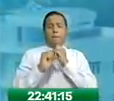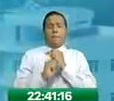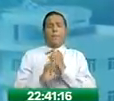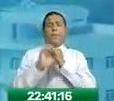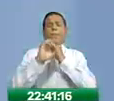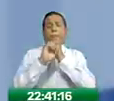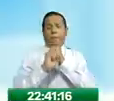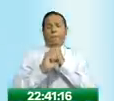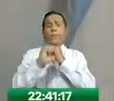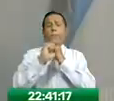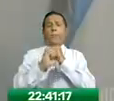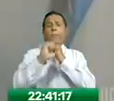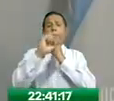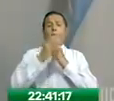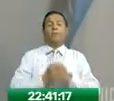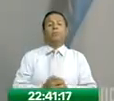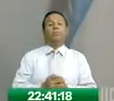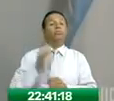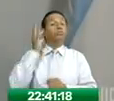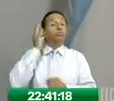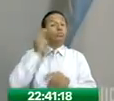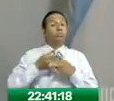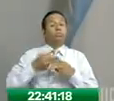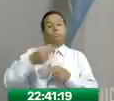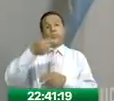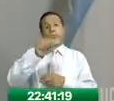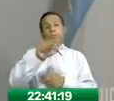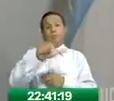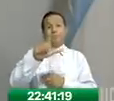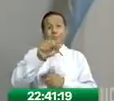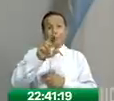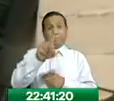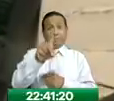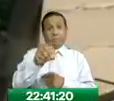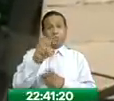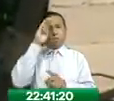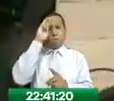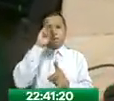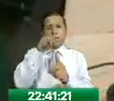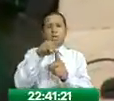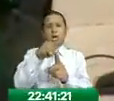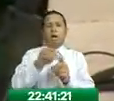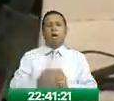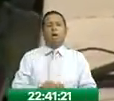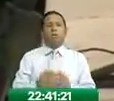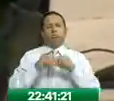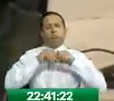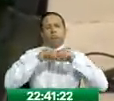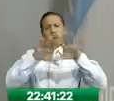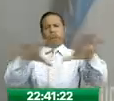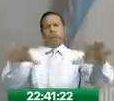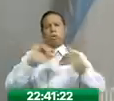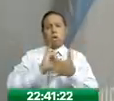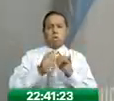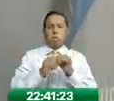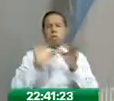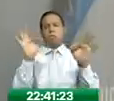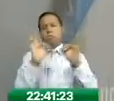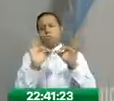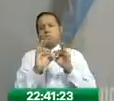Gloria Gallardo, presidenta de la empresa pública municipal, envió un mensaje a través de las redes sociales. Al